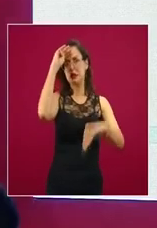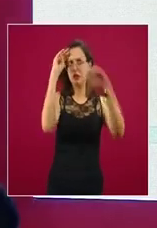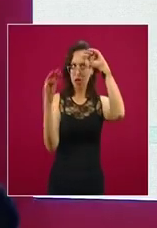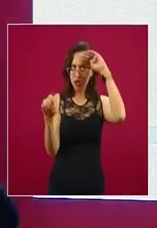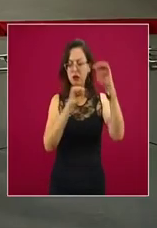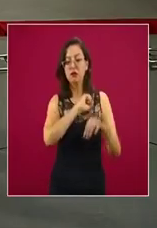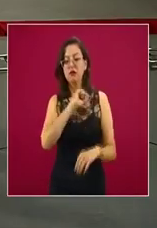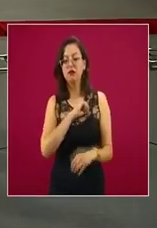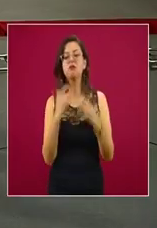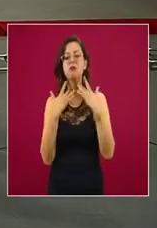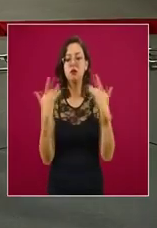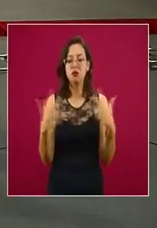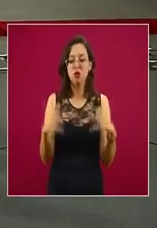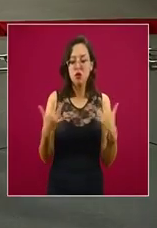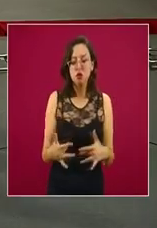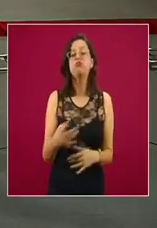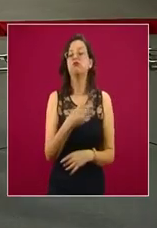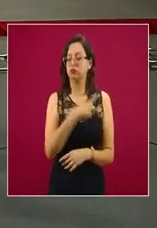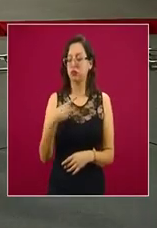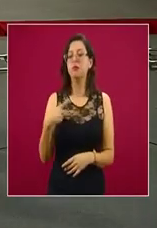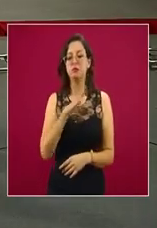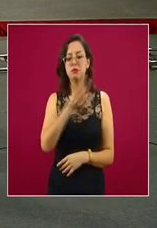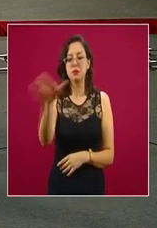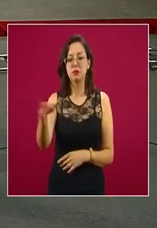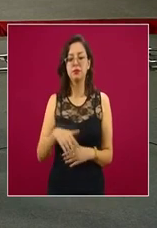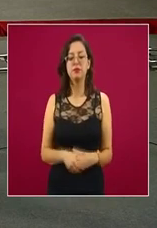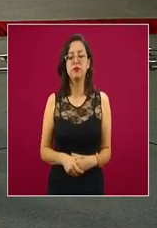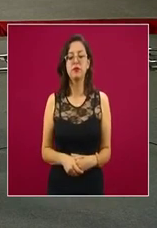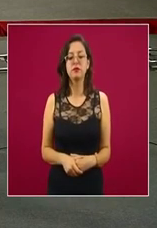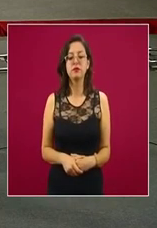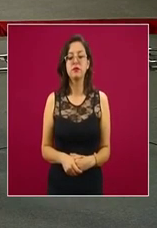garganta. Se han estudiado más de